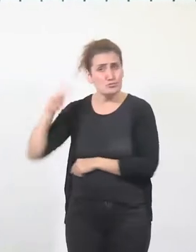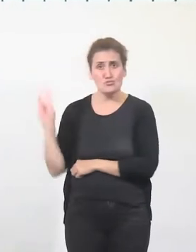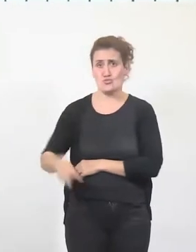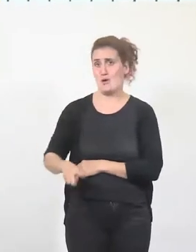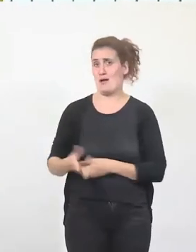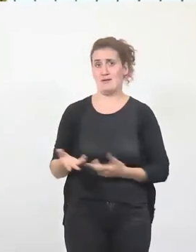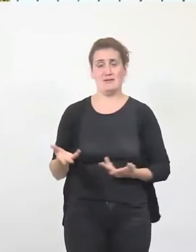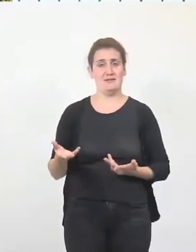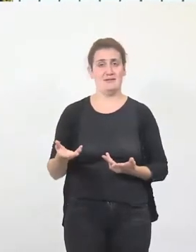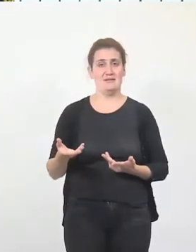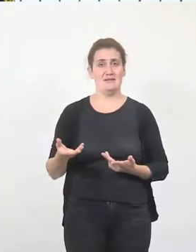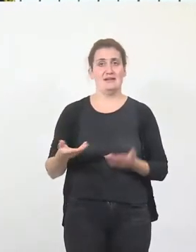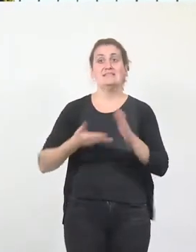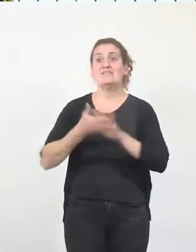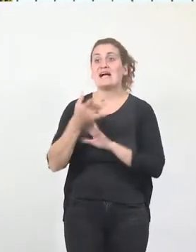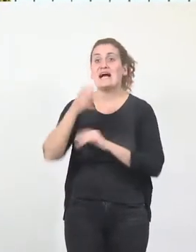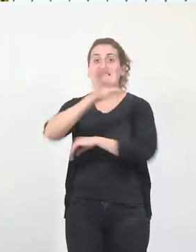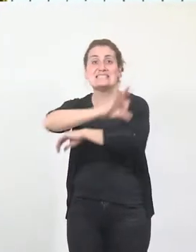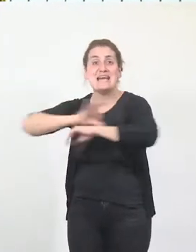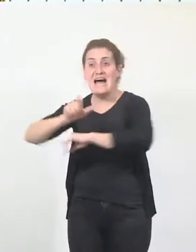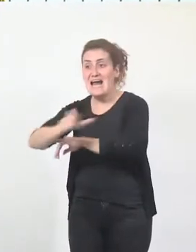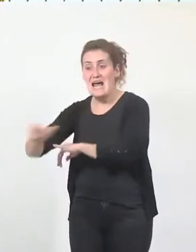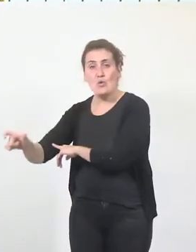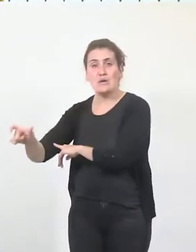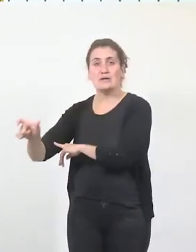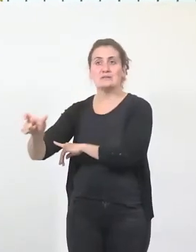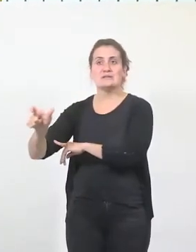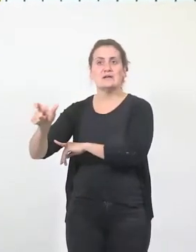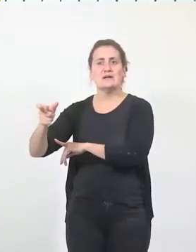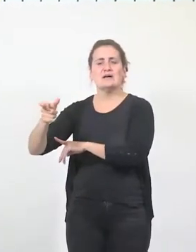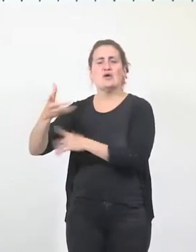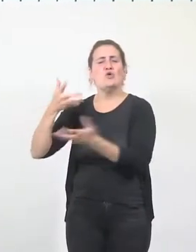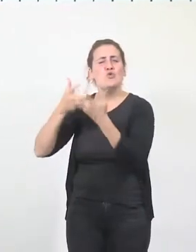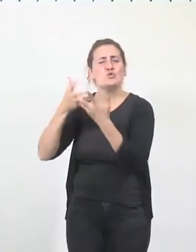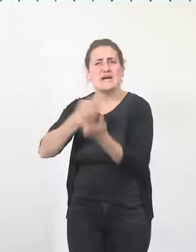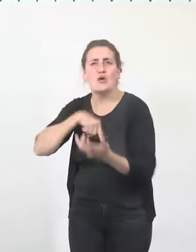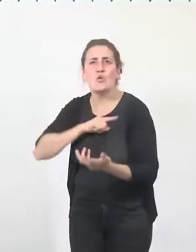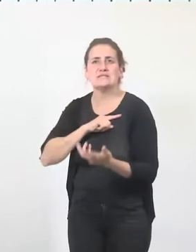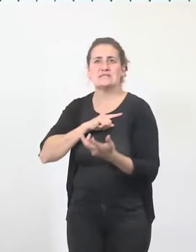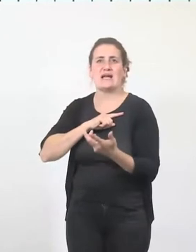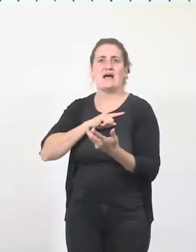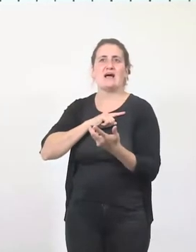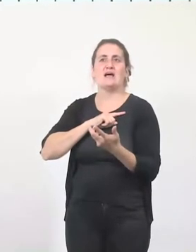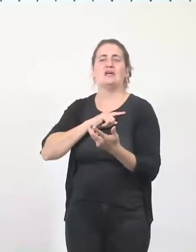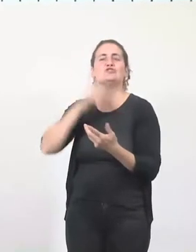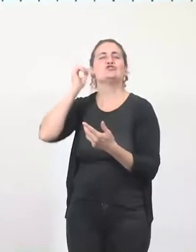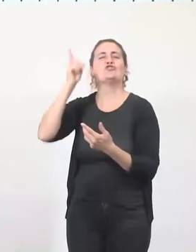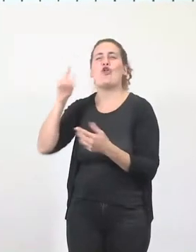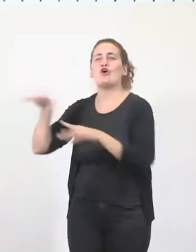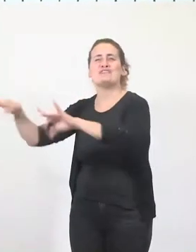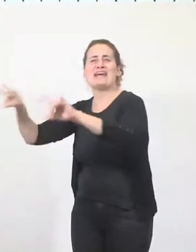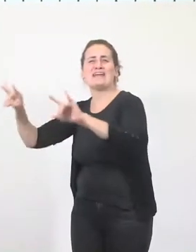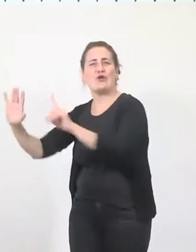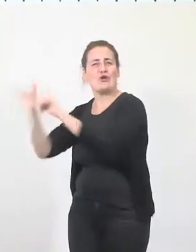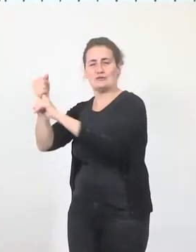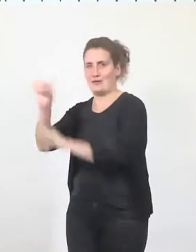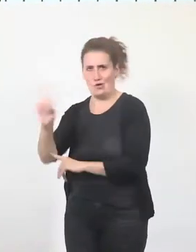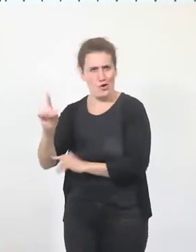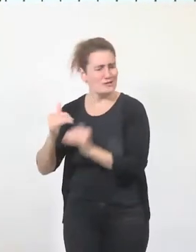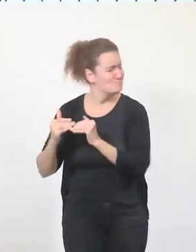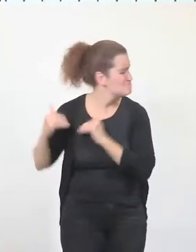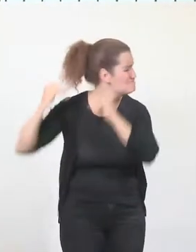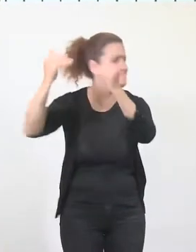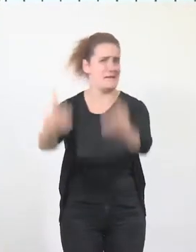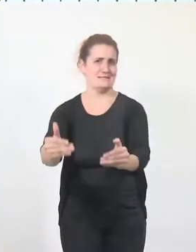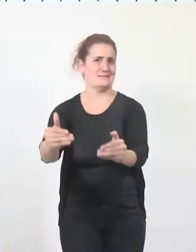deseamos. Los saharauis, nuestra lucha va más allá de lo que es conseguir el Sahara como territorio.